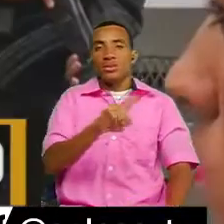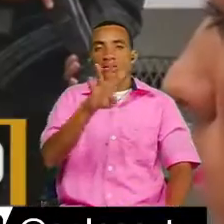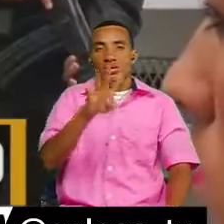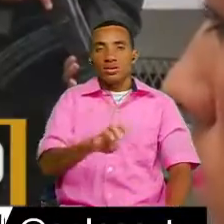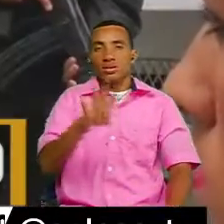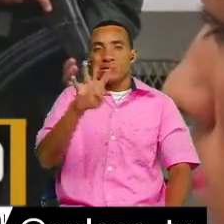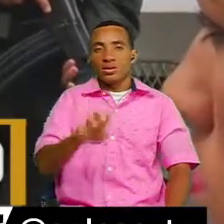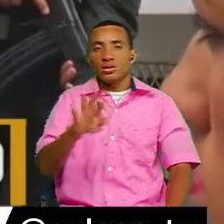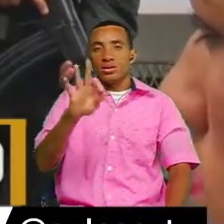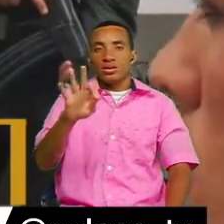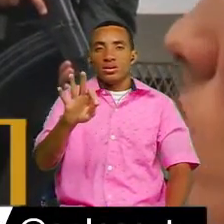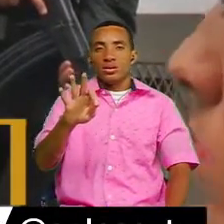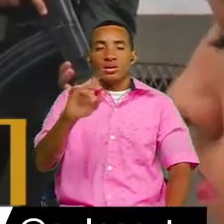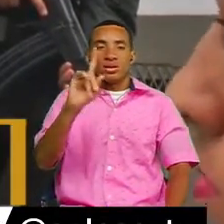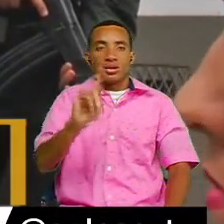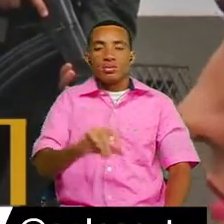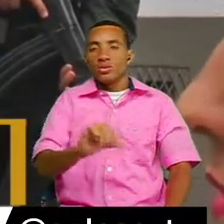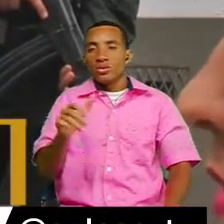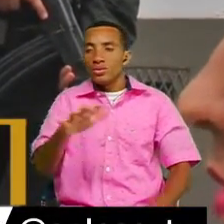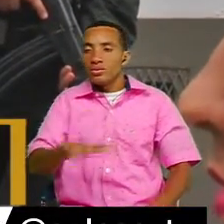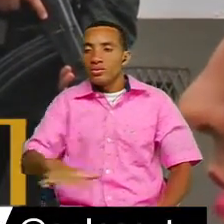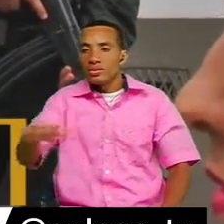1993 y otra resolución que hay de la UNAP